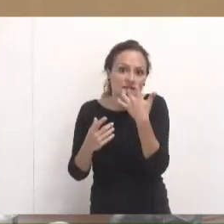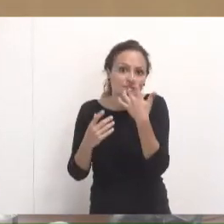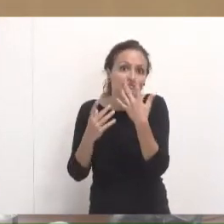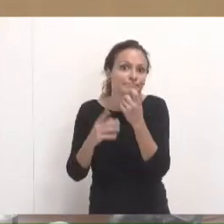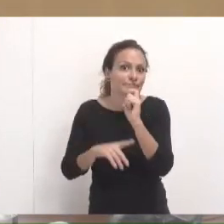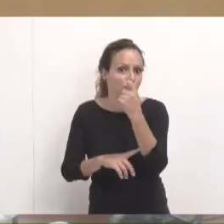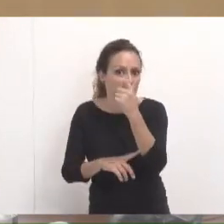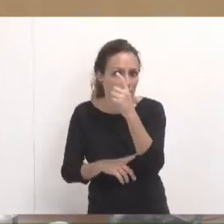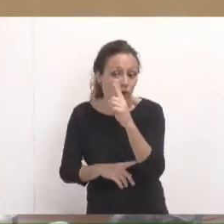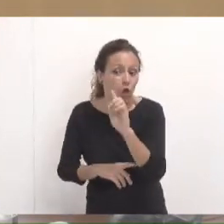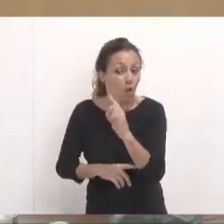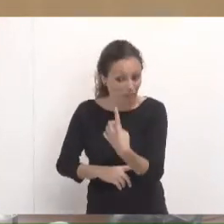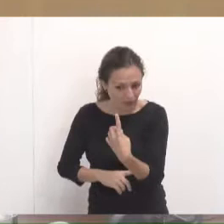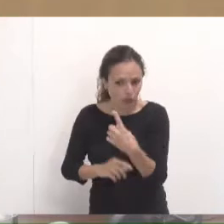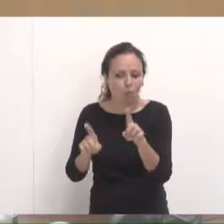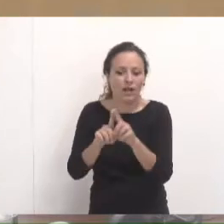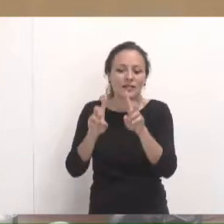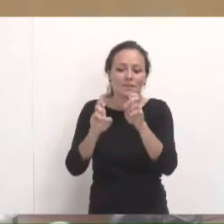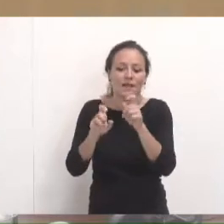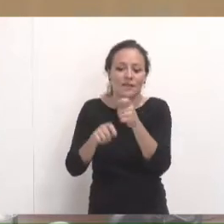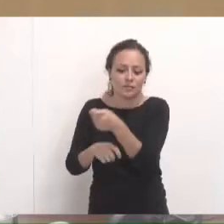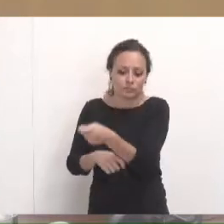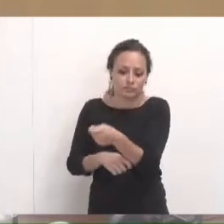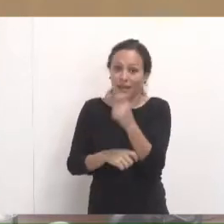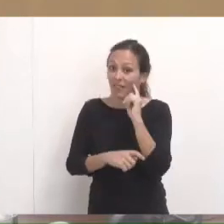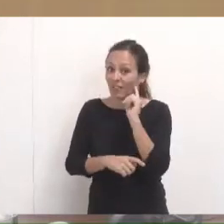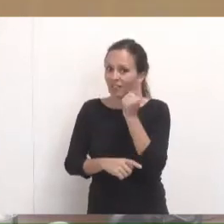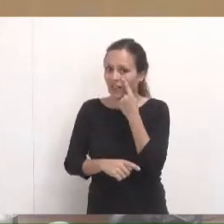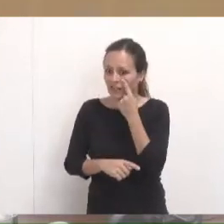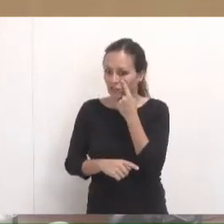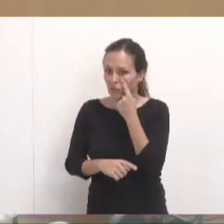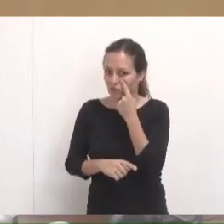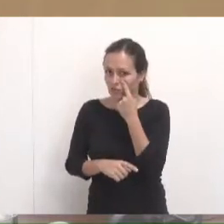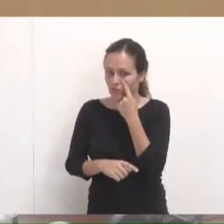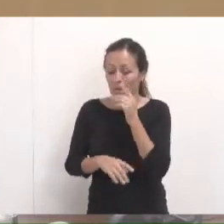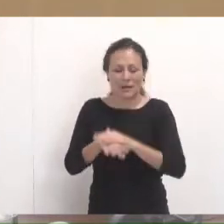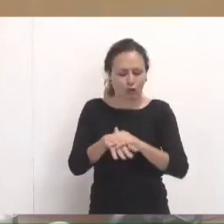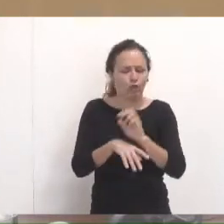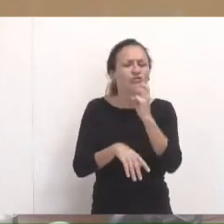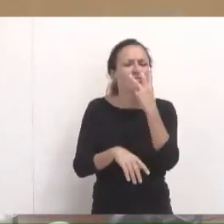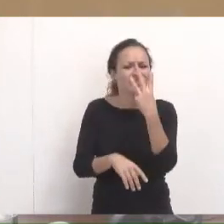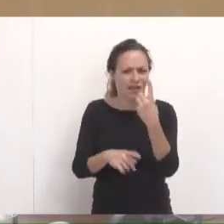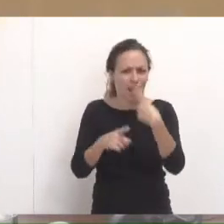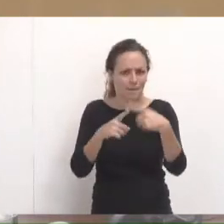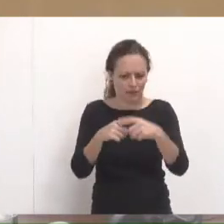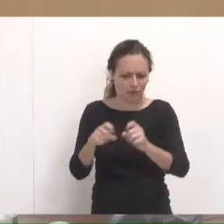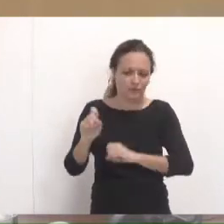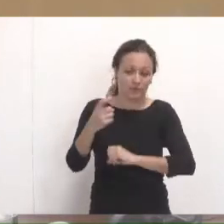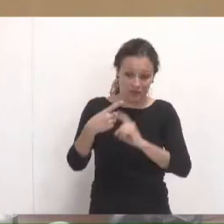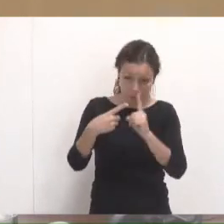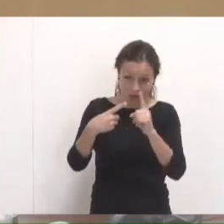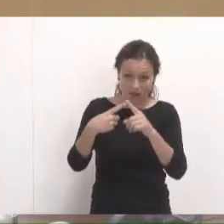un trabajo de detección en el conjunto de la isla, tres aspectos, detección en el conjunto de la isla,